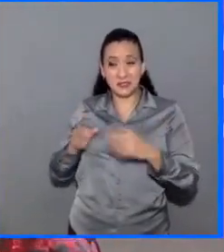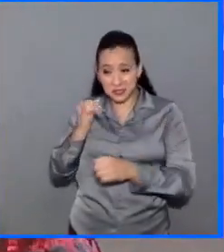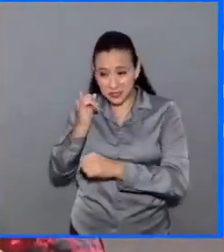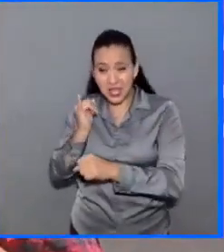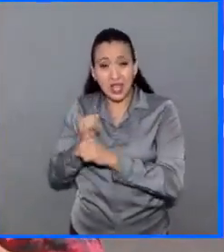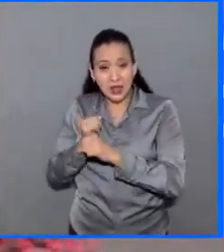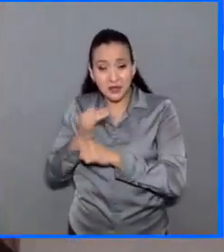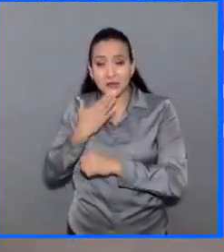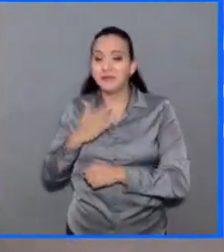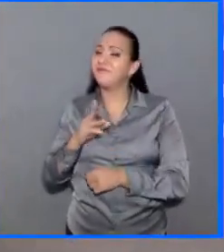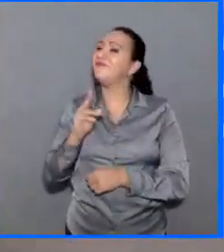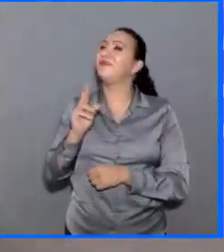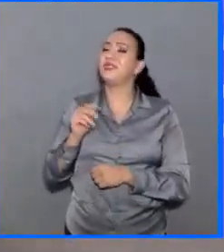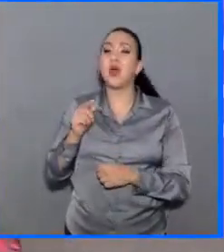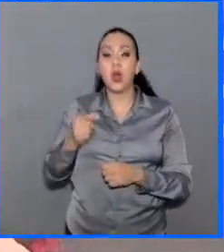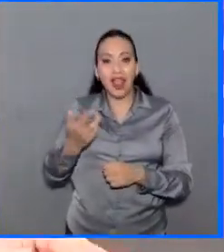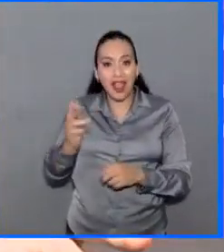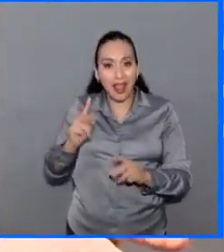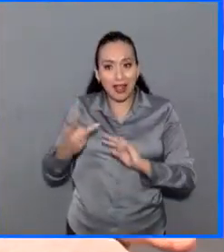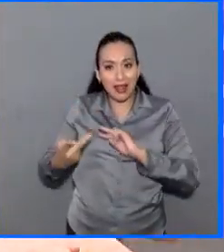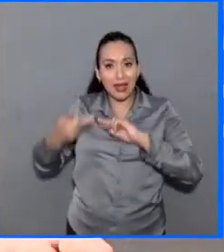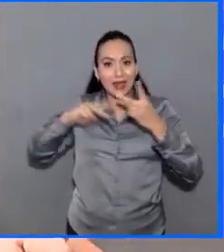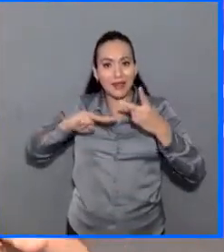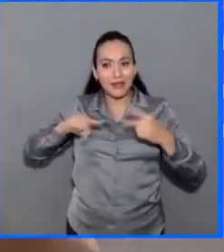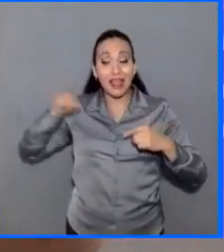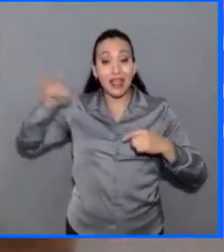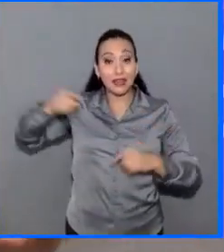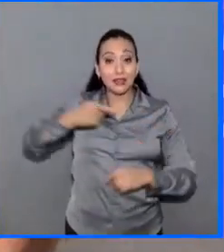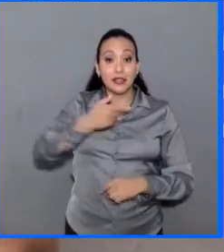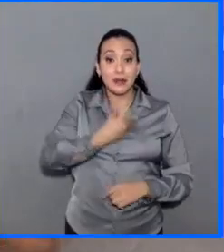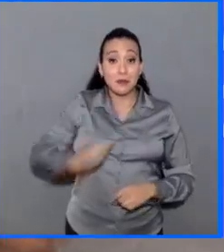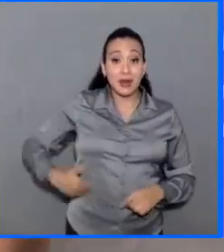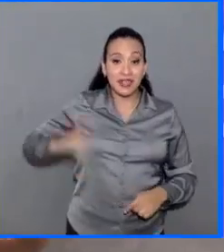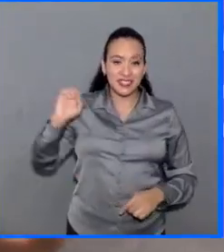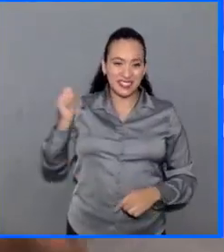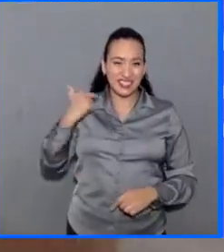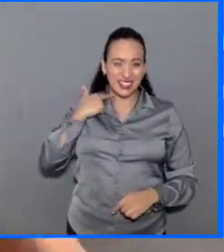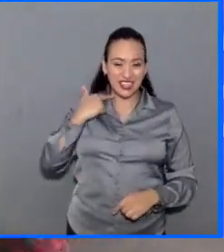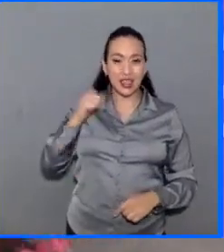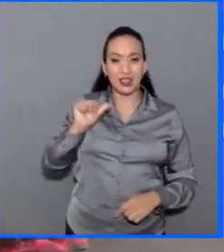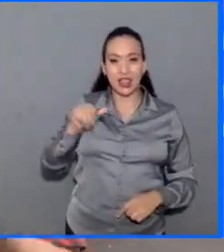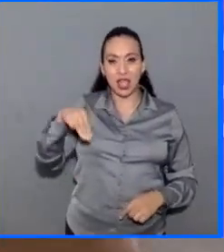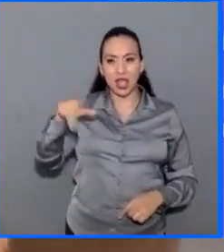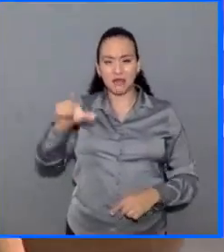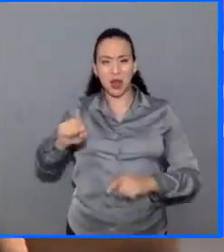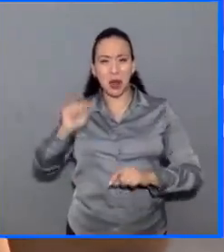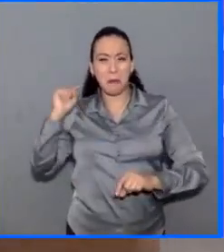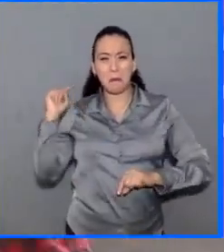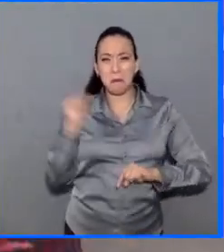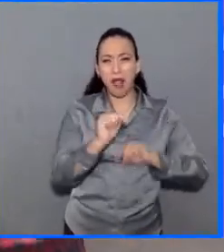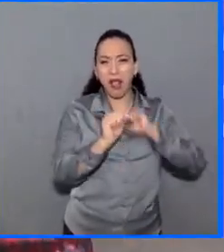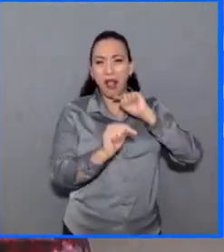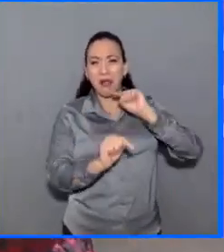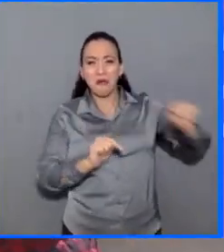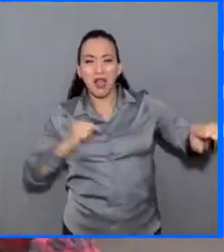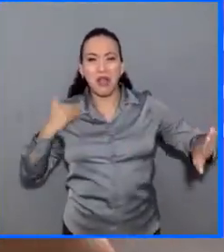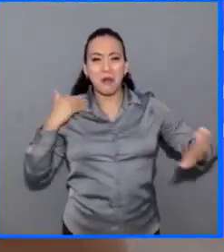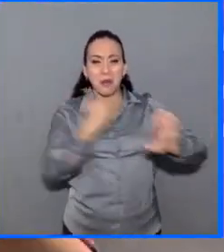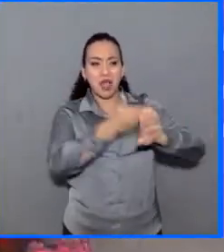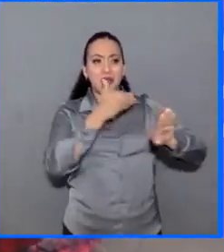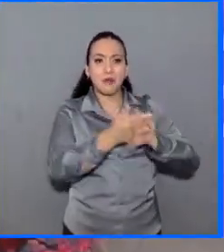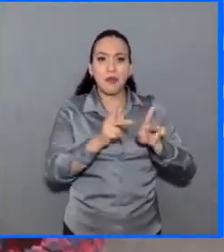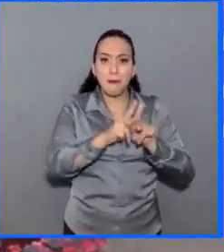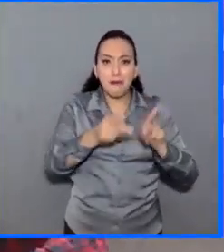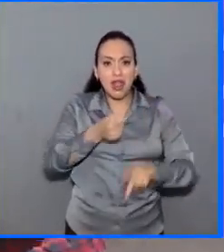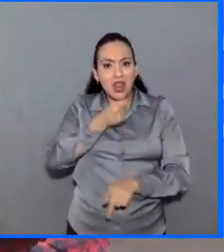la prensa desde Palacio Nacional, ¿no? Con una serie de descalificaciones, de estigmatizaciones